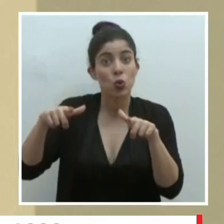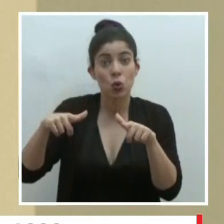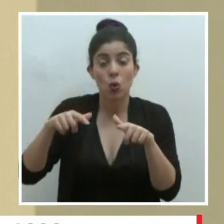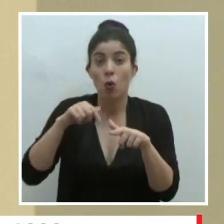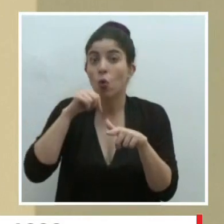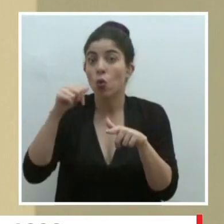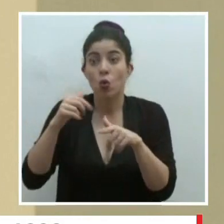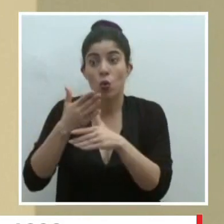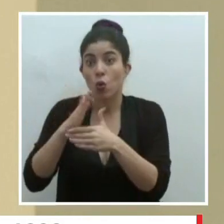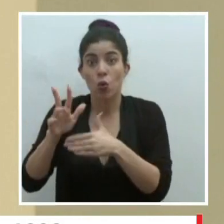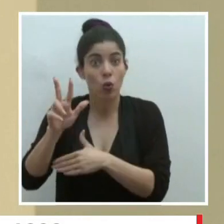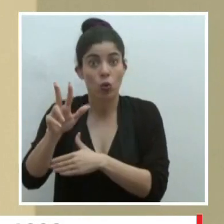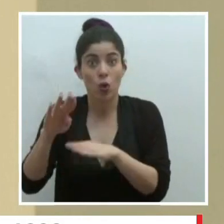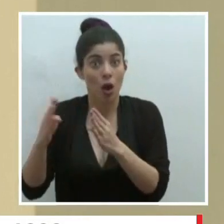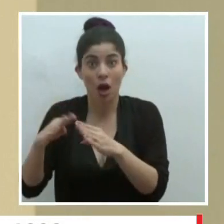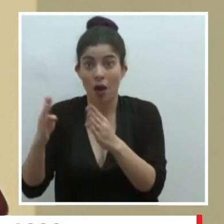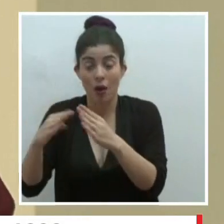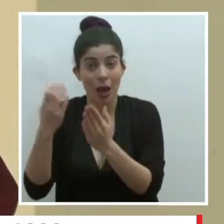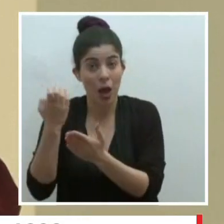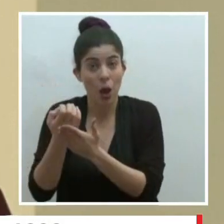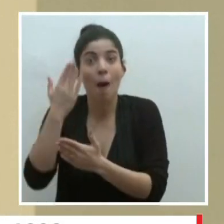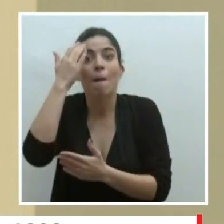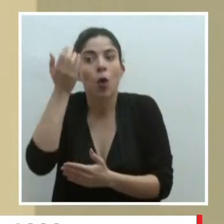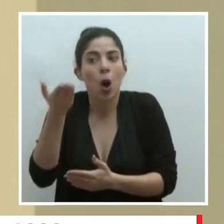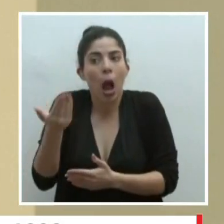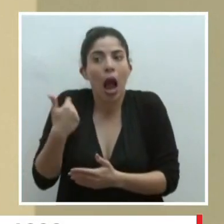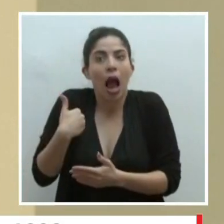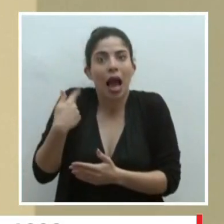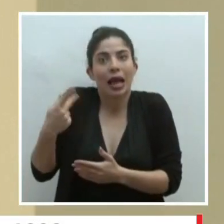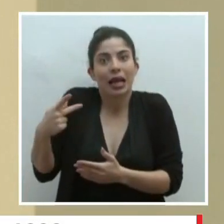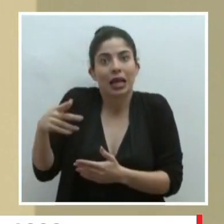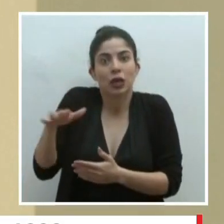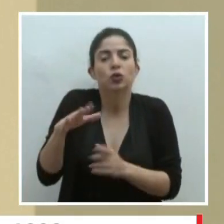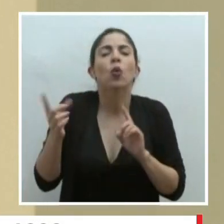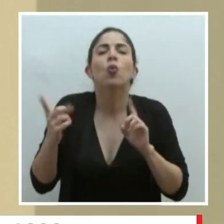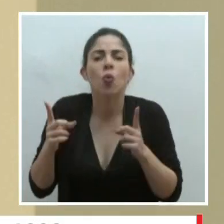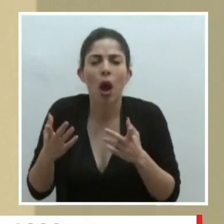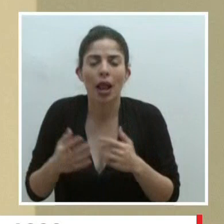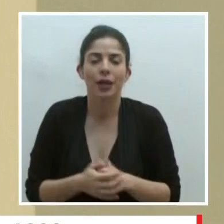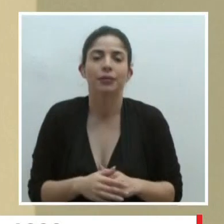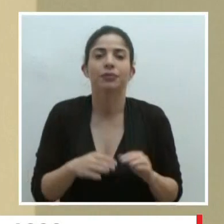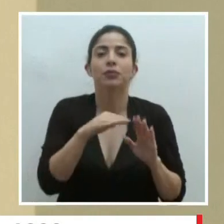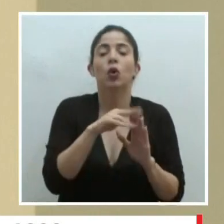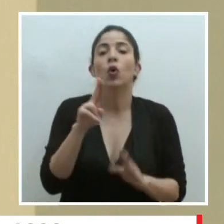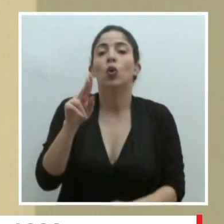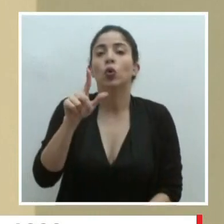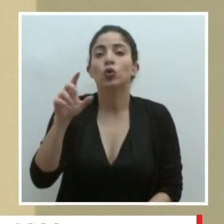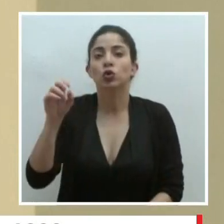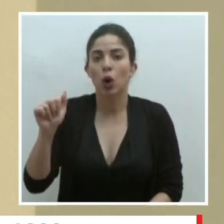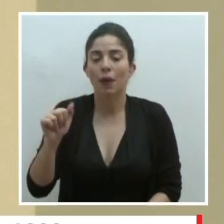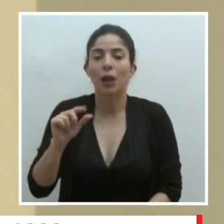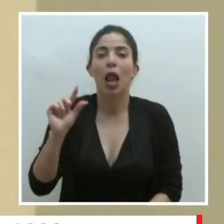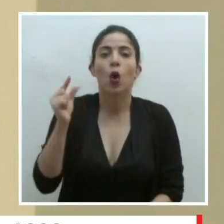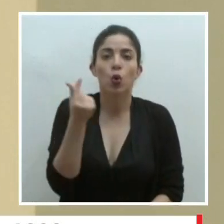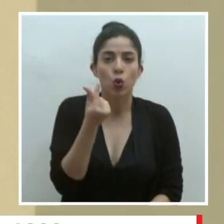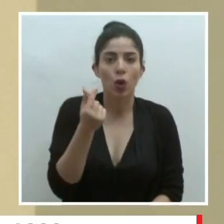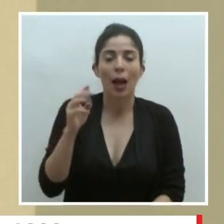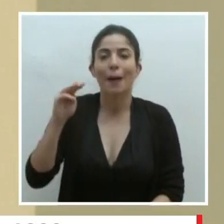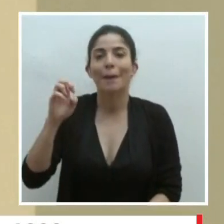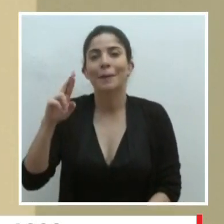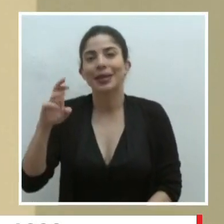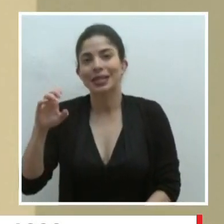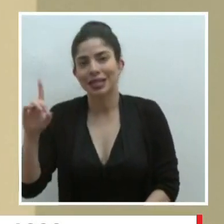en la fase 3 de apertura económica por el riesgo aumentado son los siguientes: Ulloa, La Uruca, La